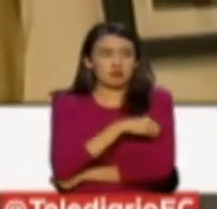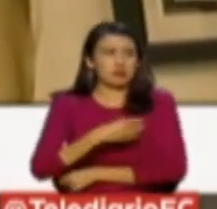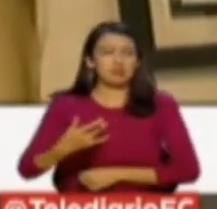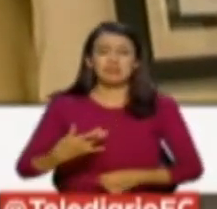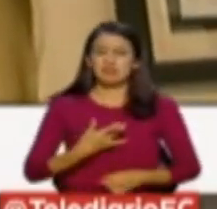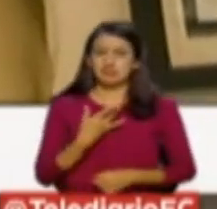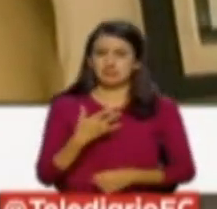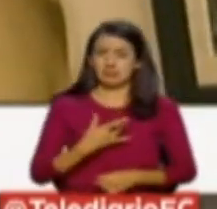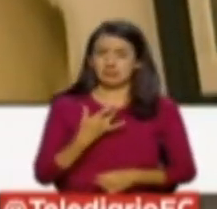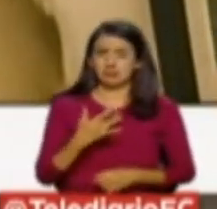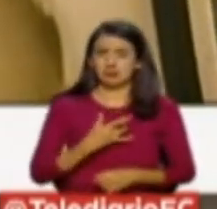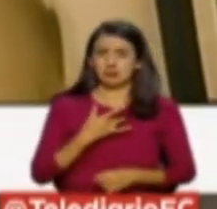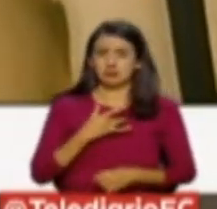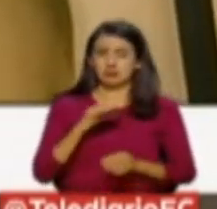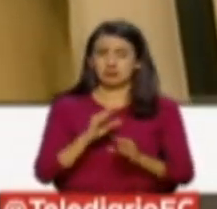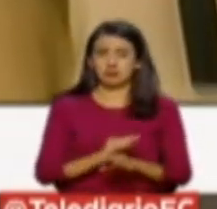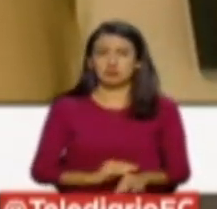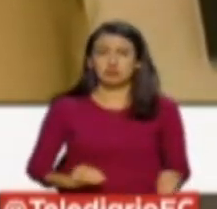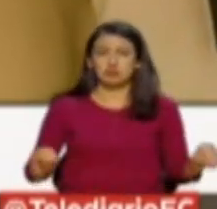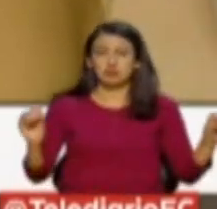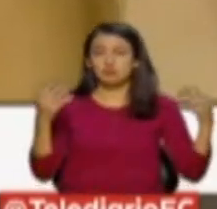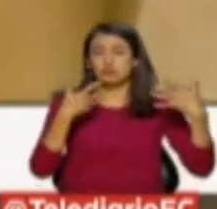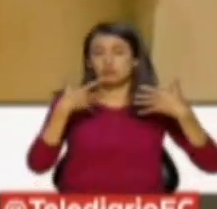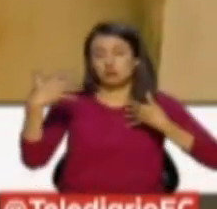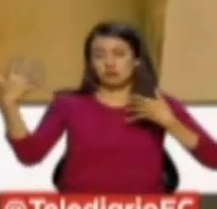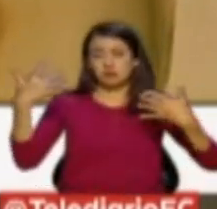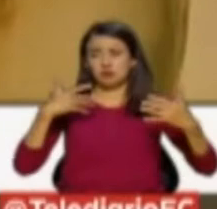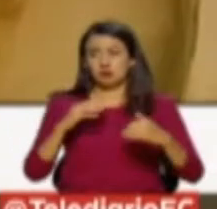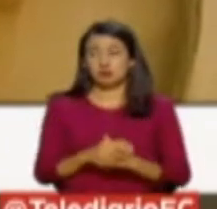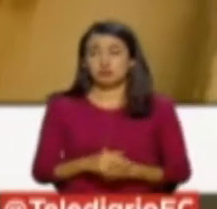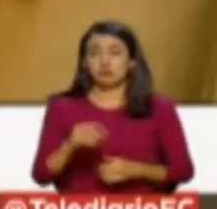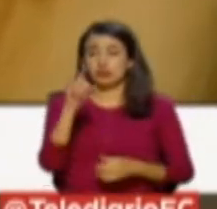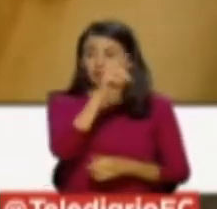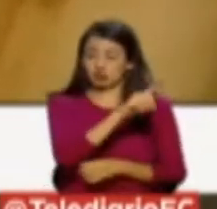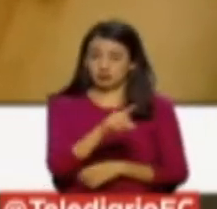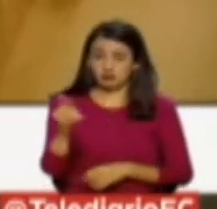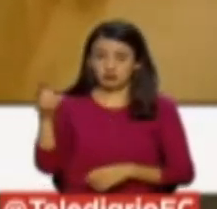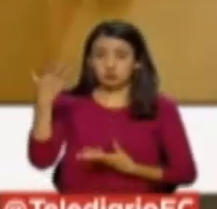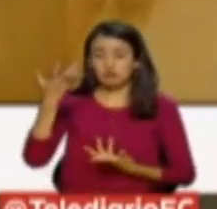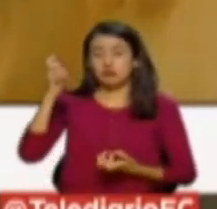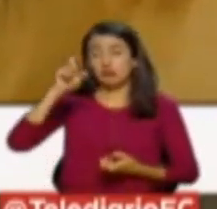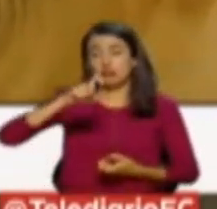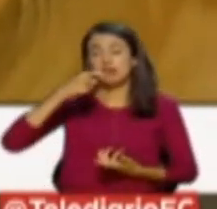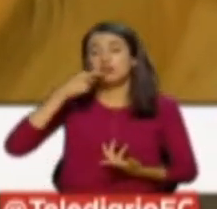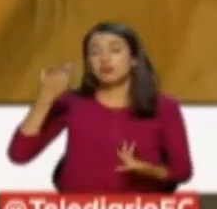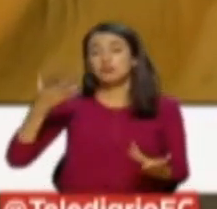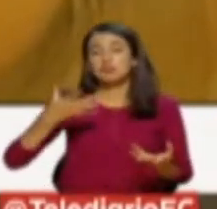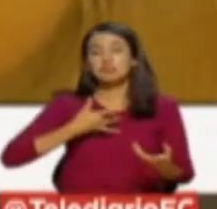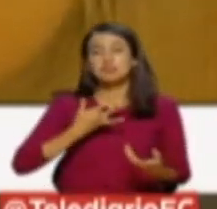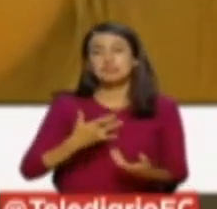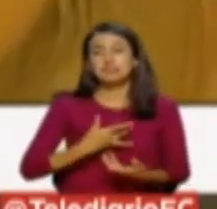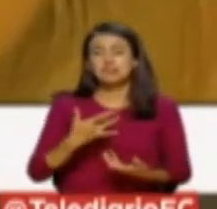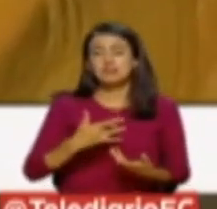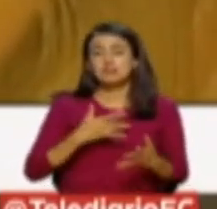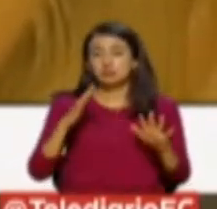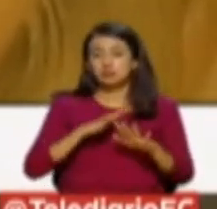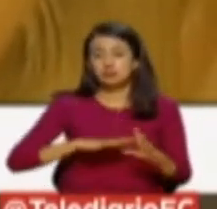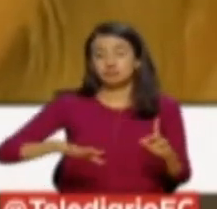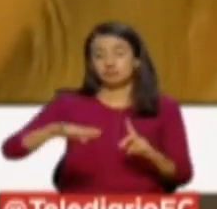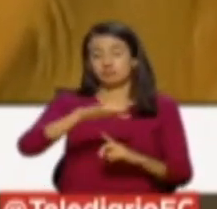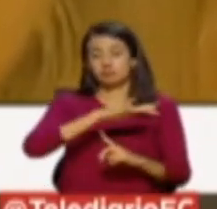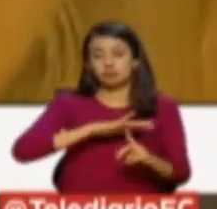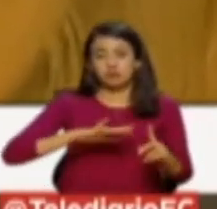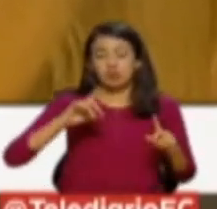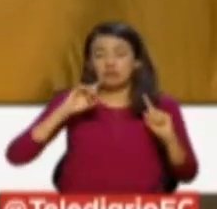esta expresión artística entonces ellos lo que hicieron es sentirse como en un ambiente desconocido